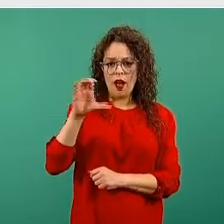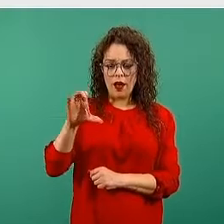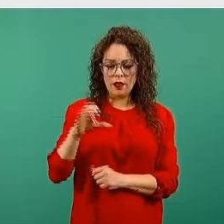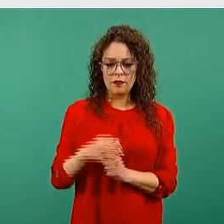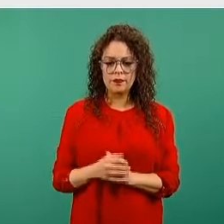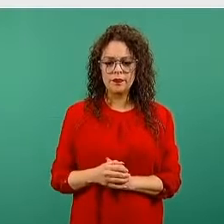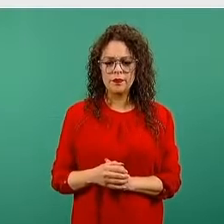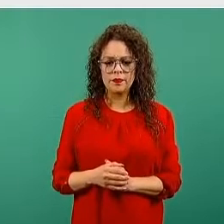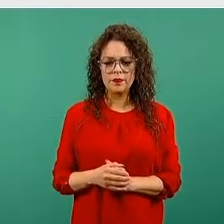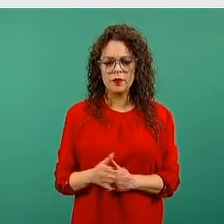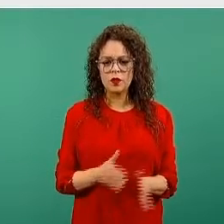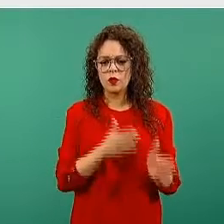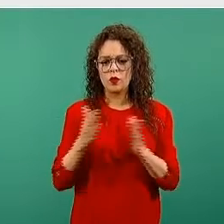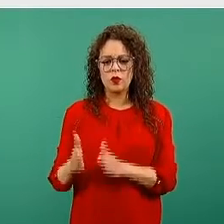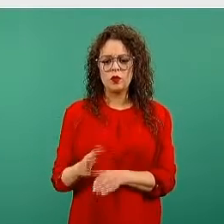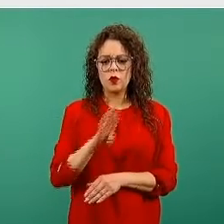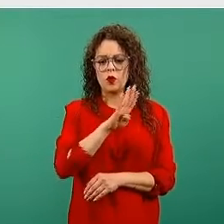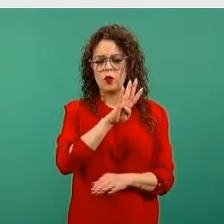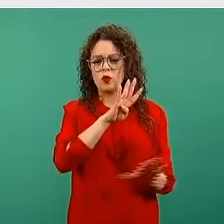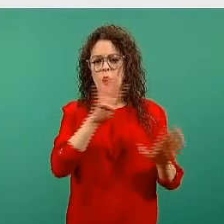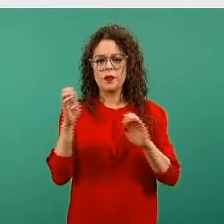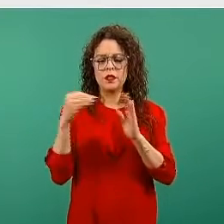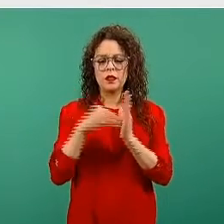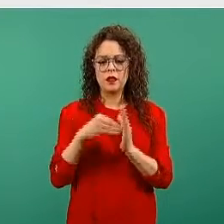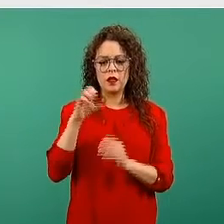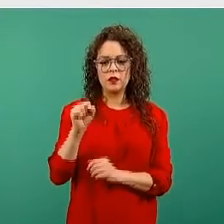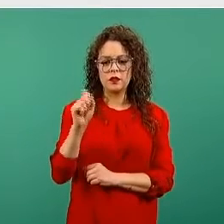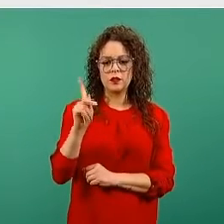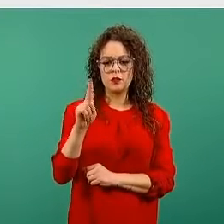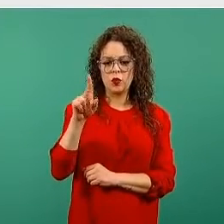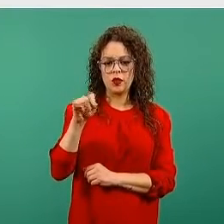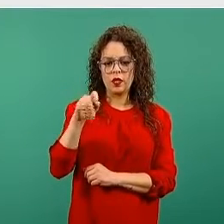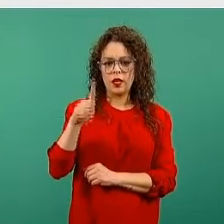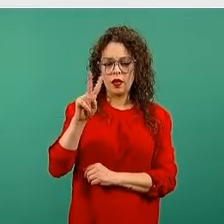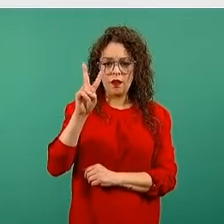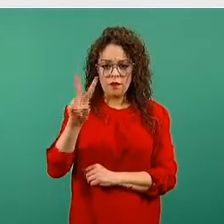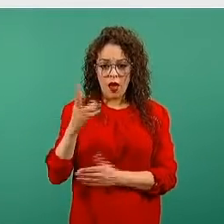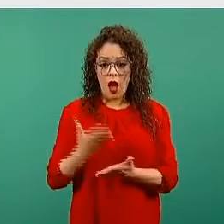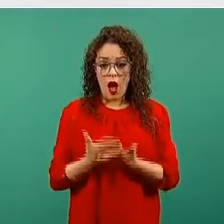900.000 de Sputnik V y ahora